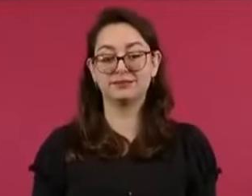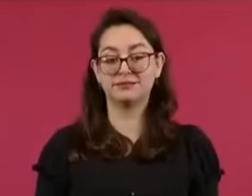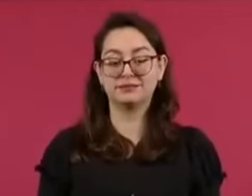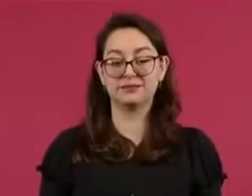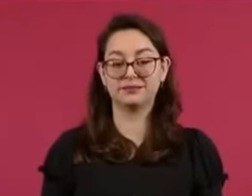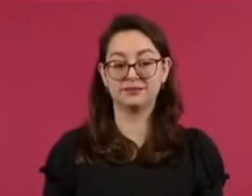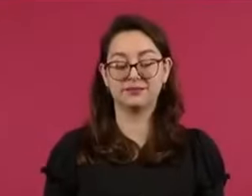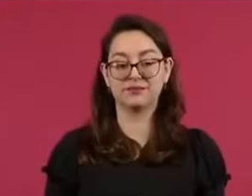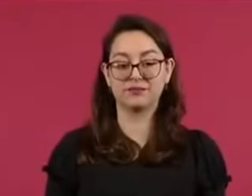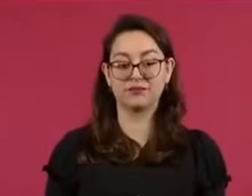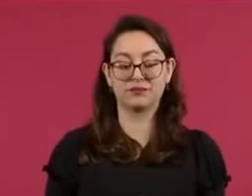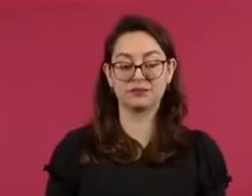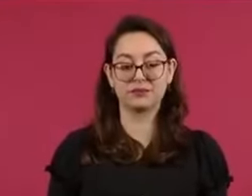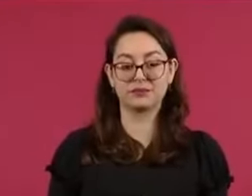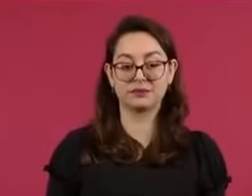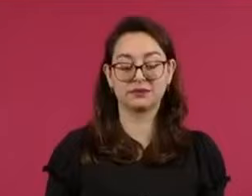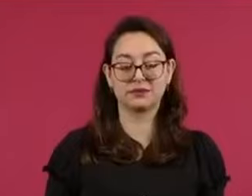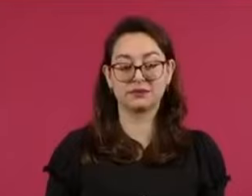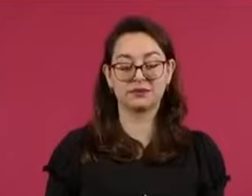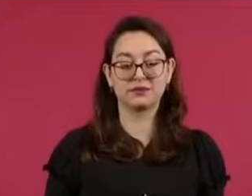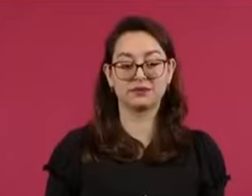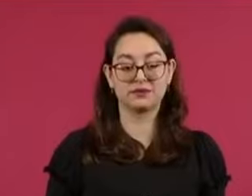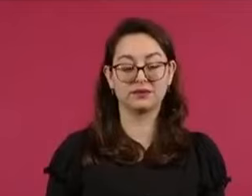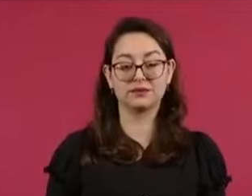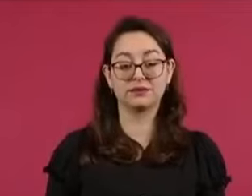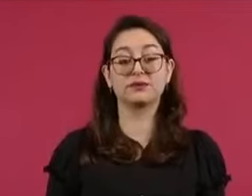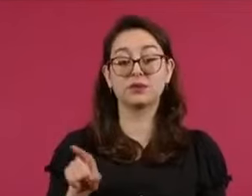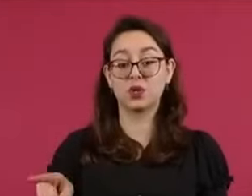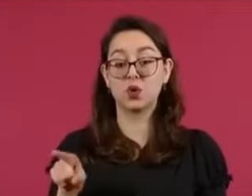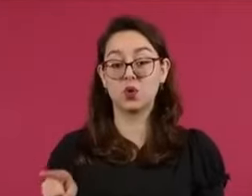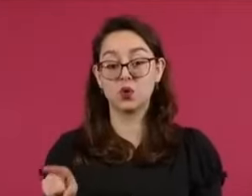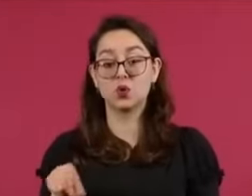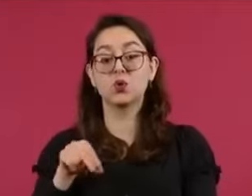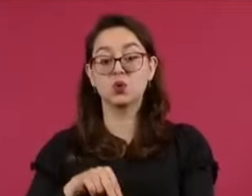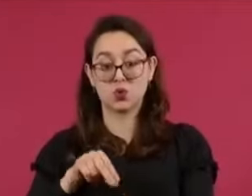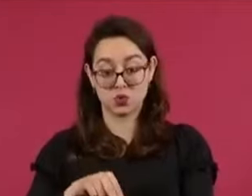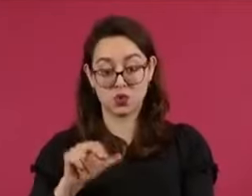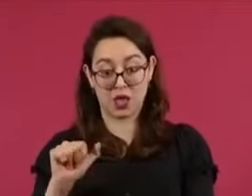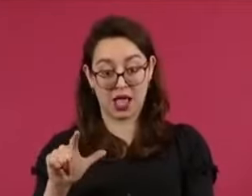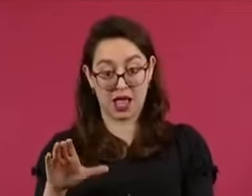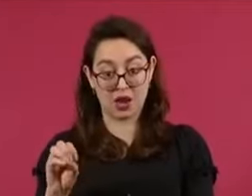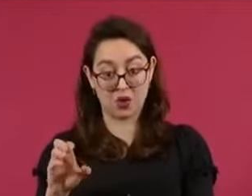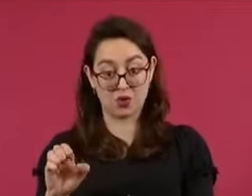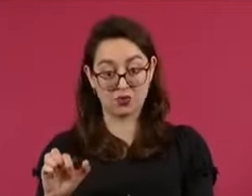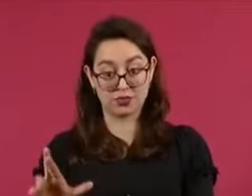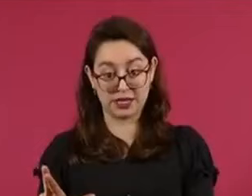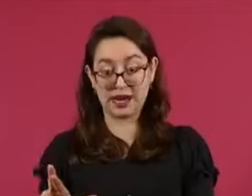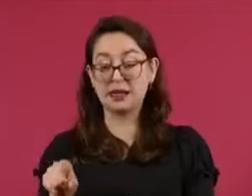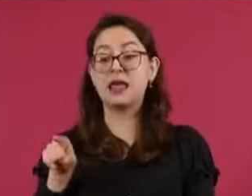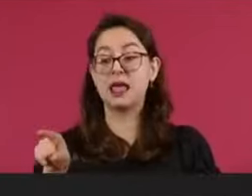antes de que supieran que estaba con nosotros, que simpatizaba, es